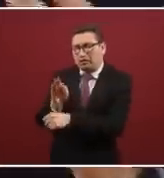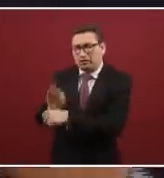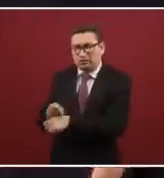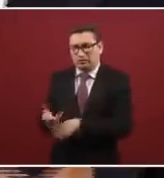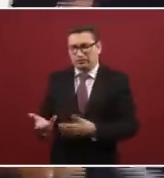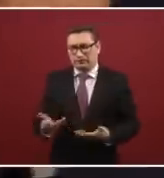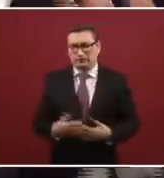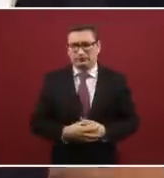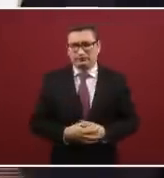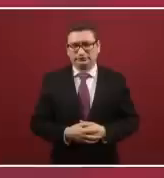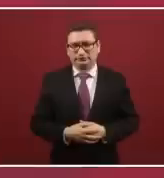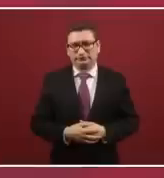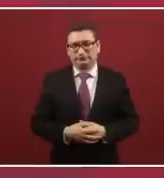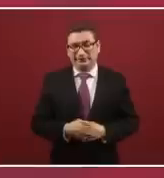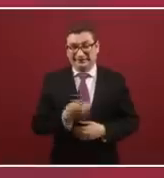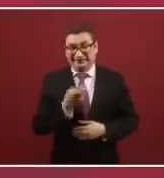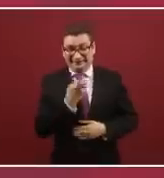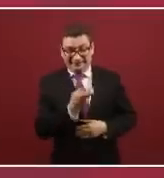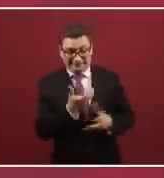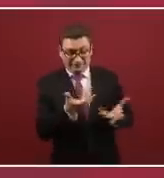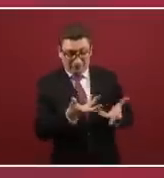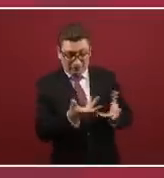pues era el ejemplo